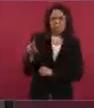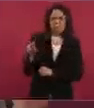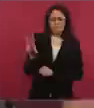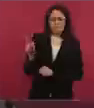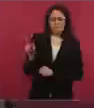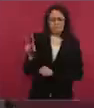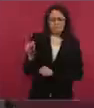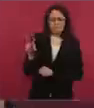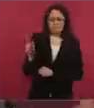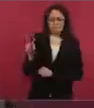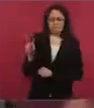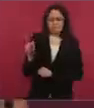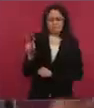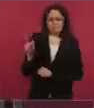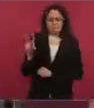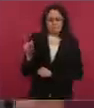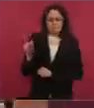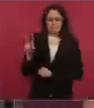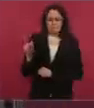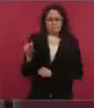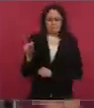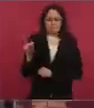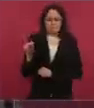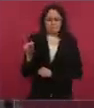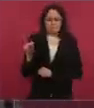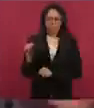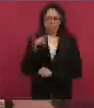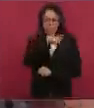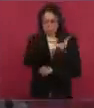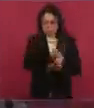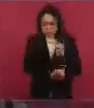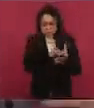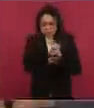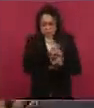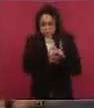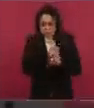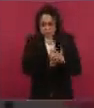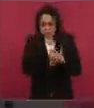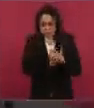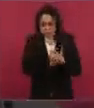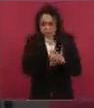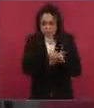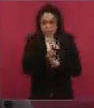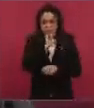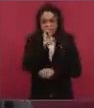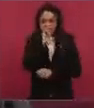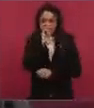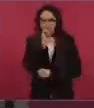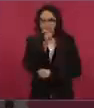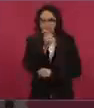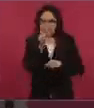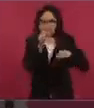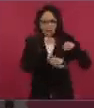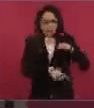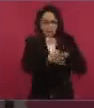que ellos no van a salir perjudicados en nada, al contrario,